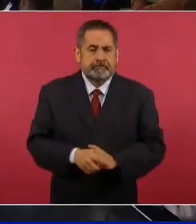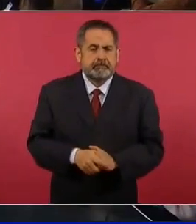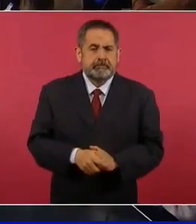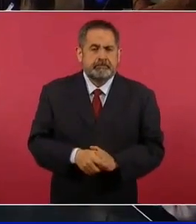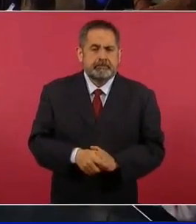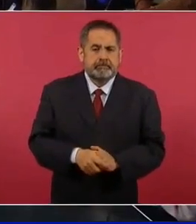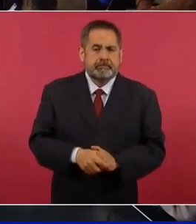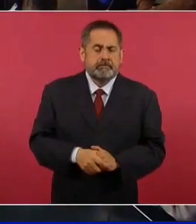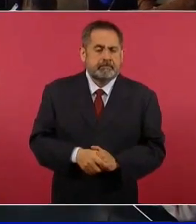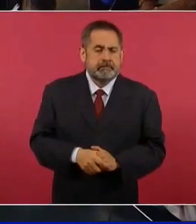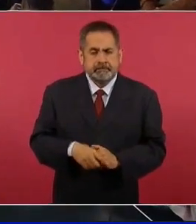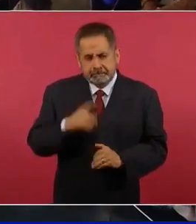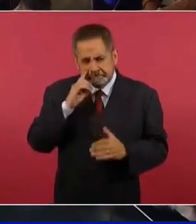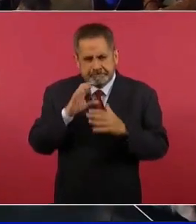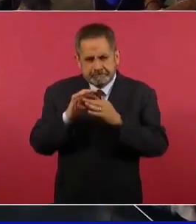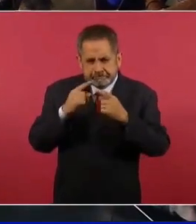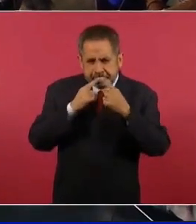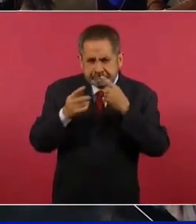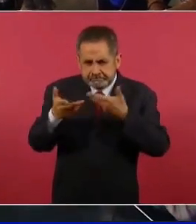Todo esto lo analizan